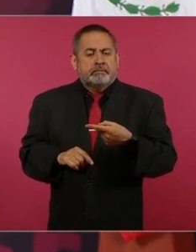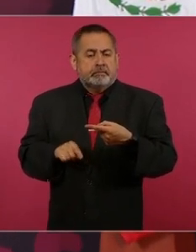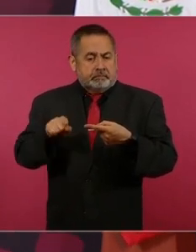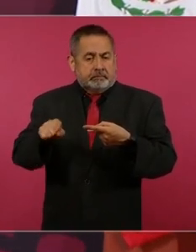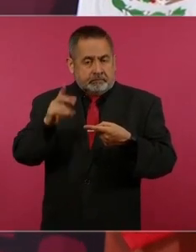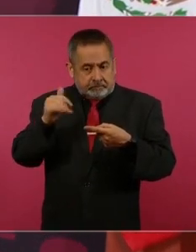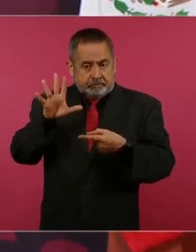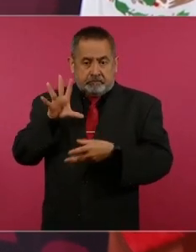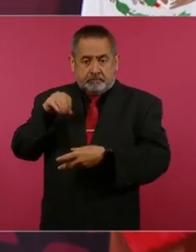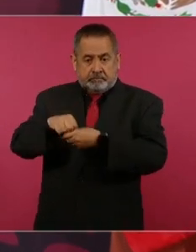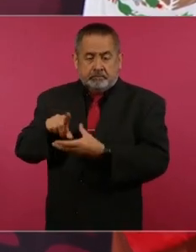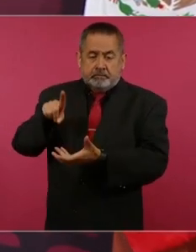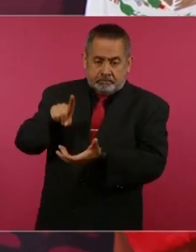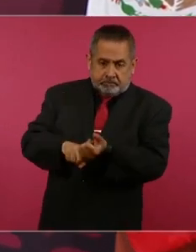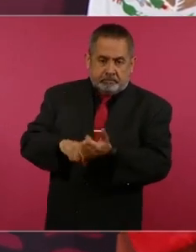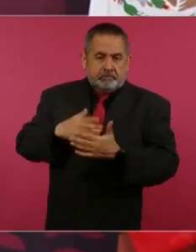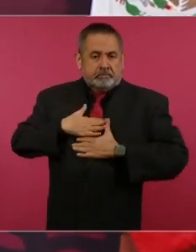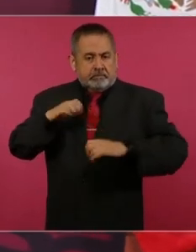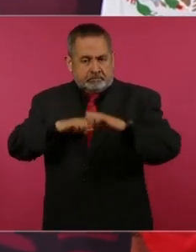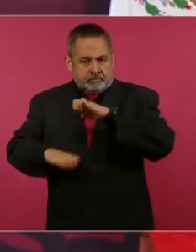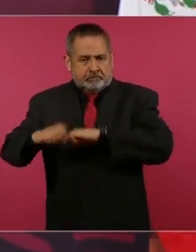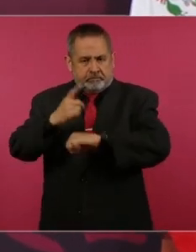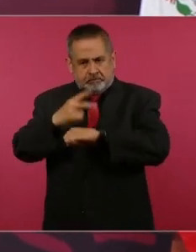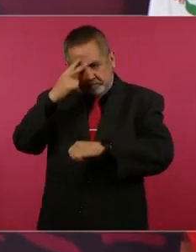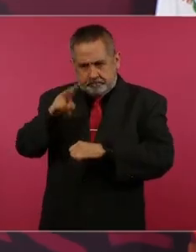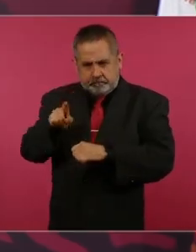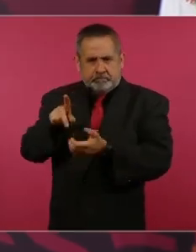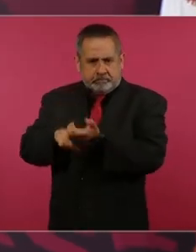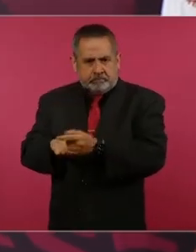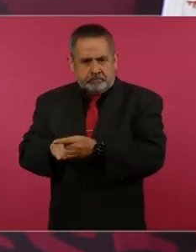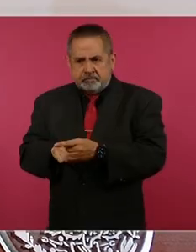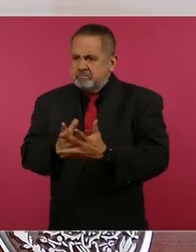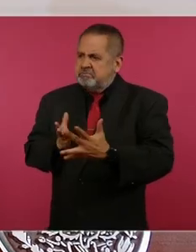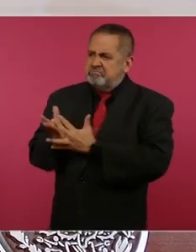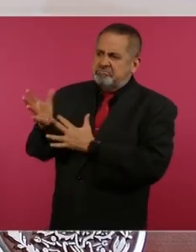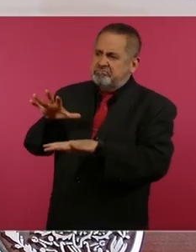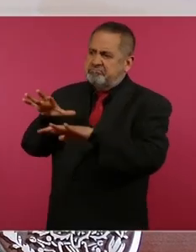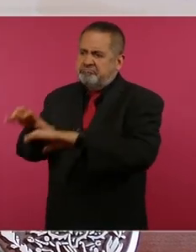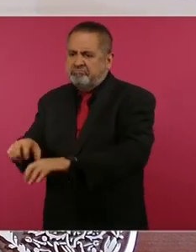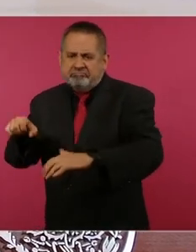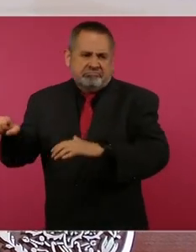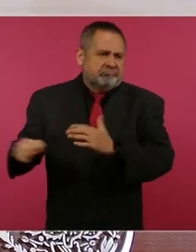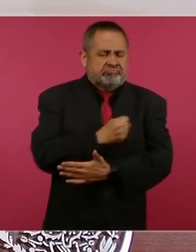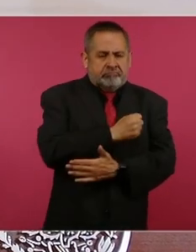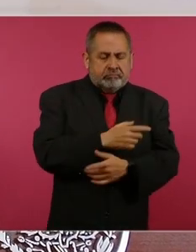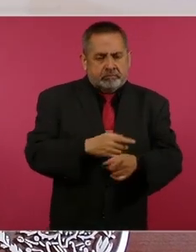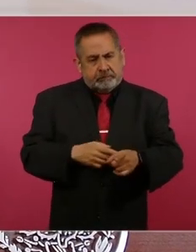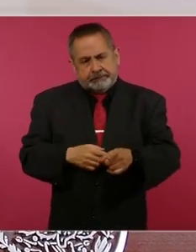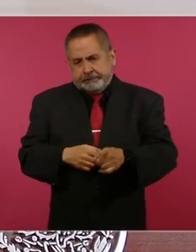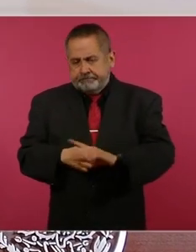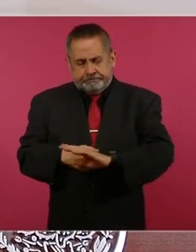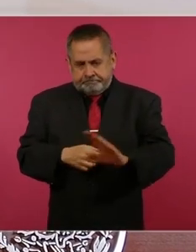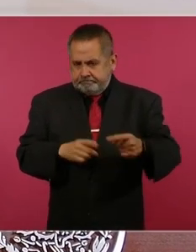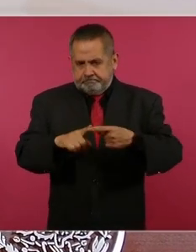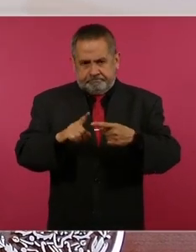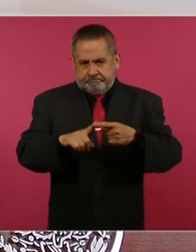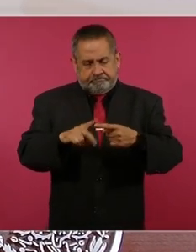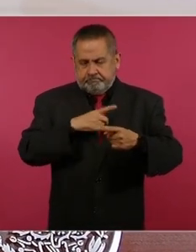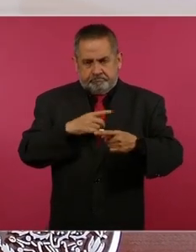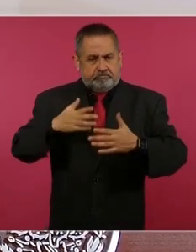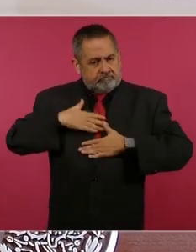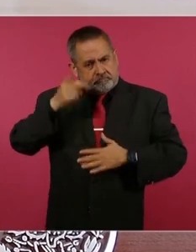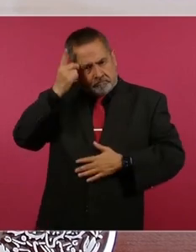estaba en nuestra embajada y fue sacado por la fuerza de